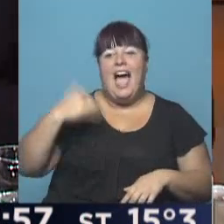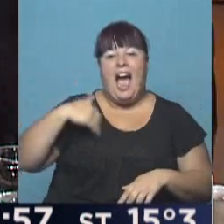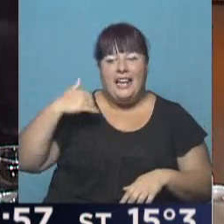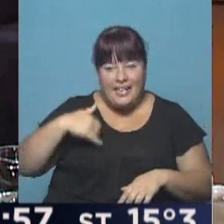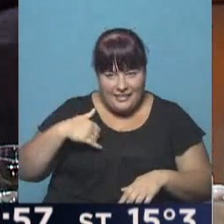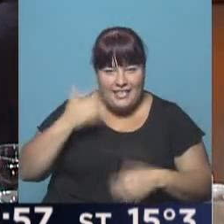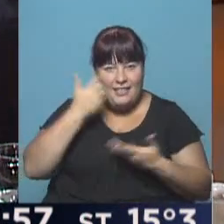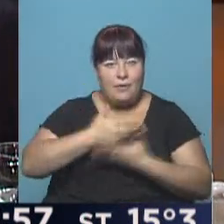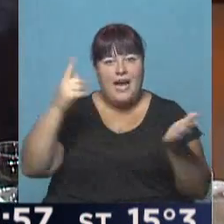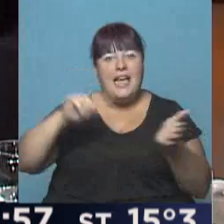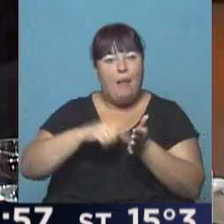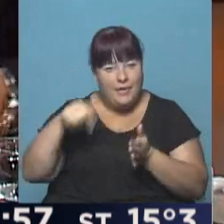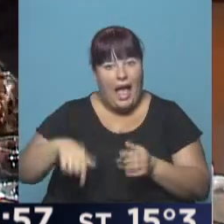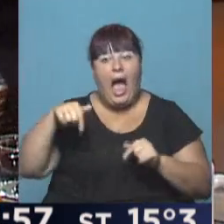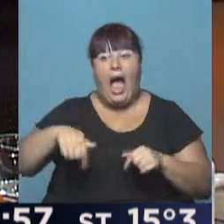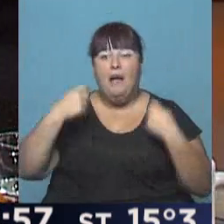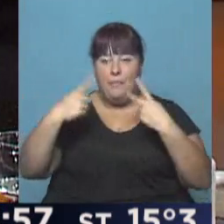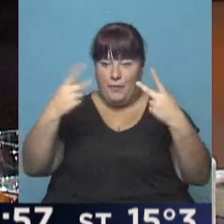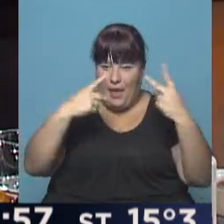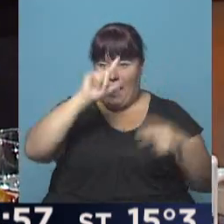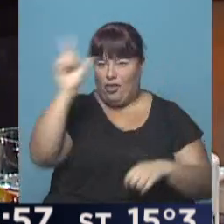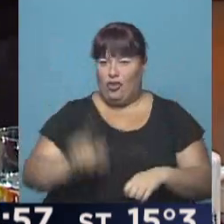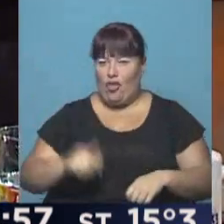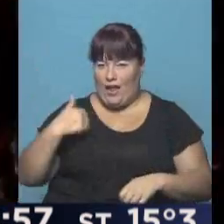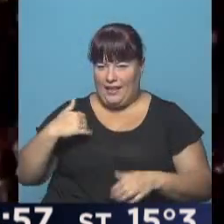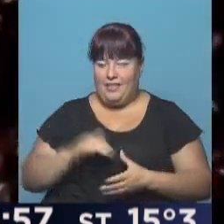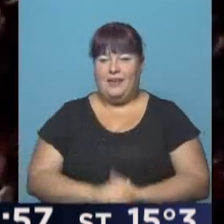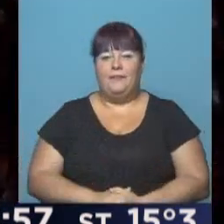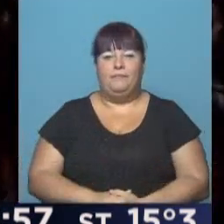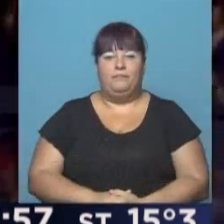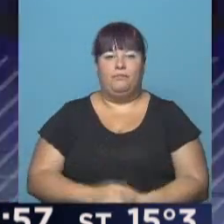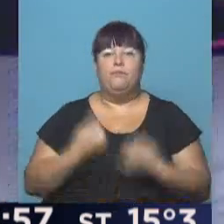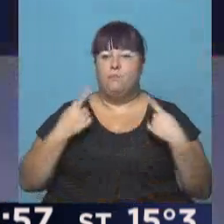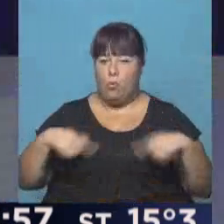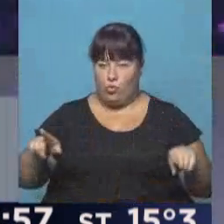Argentina, ya se presentó en la Capital Federal y ahora inicia la gira en todo el país.